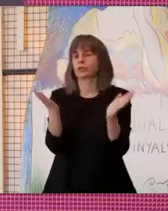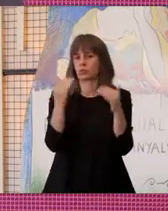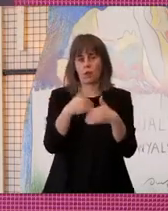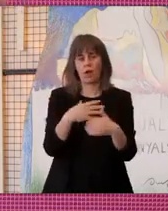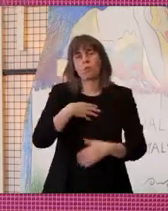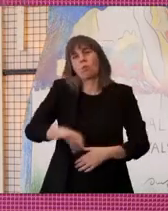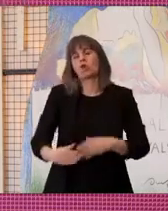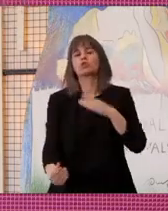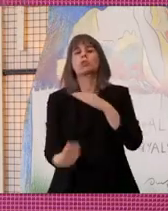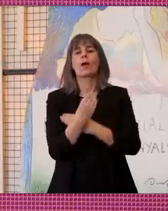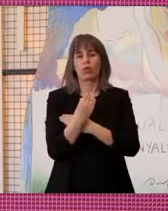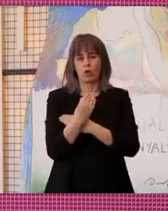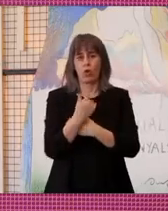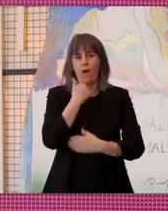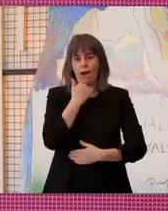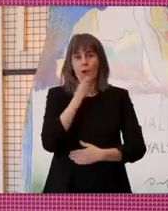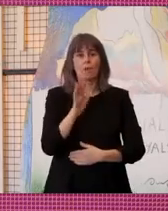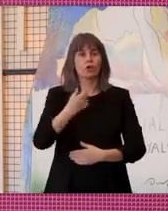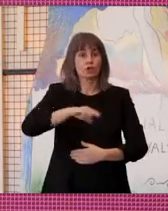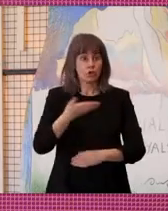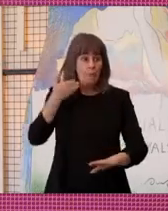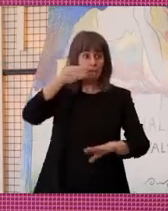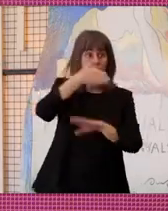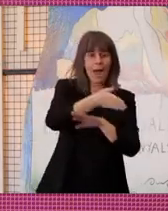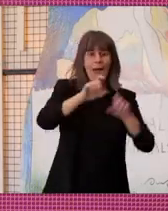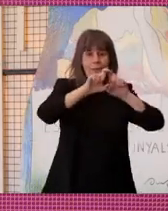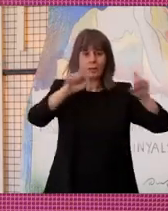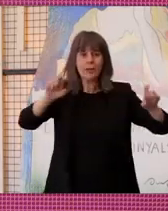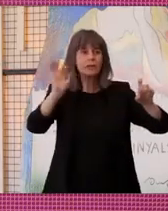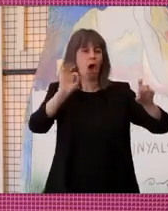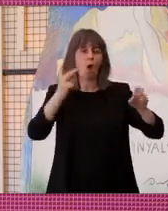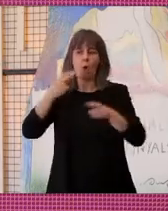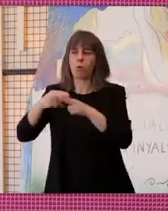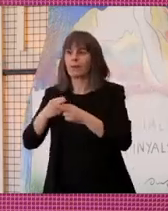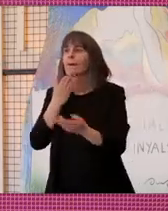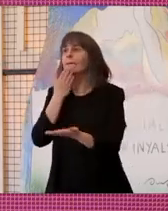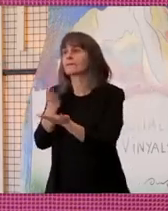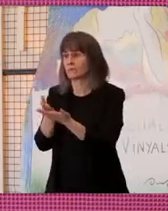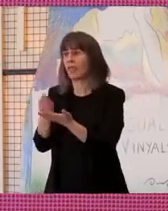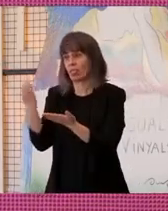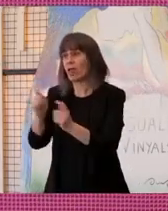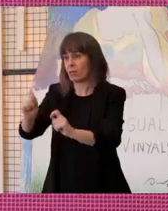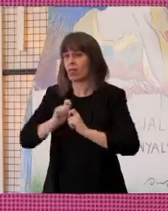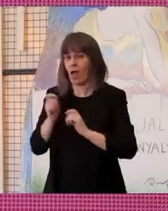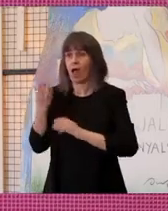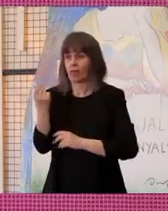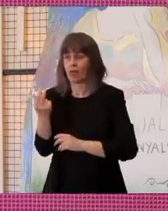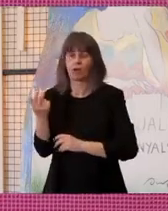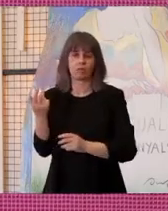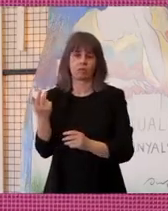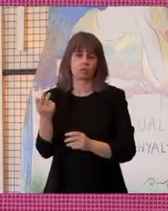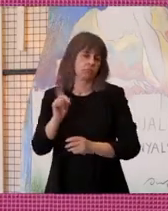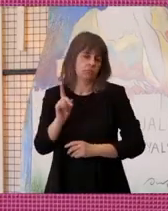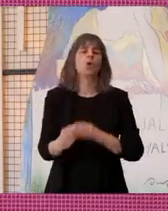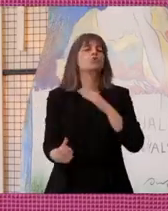subvenciones pero nunca vamos a ninguna empresa ni a ningún político me tenéis que dar dinero para no sé qué pues hay